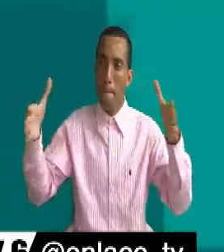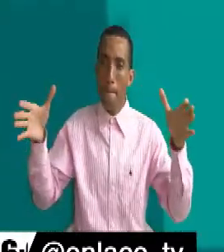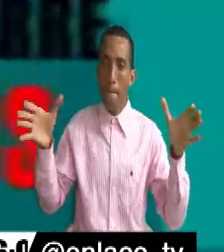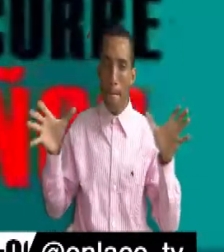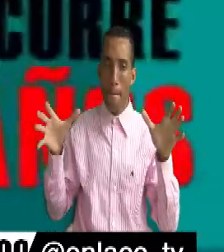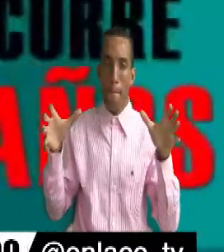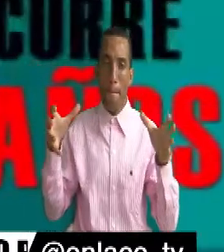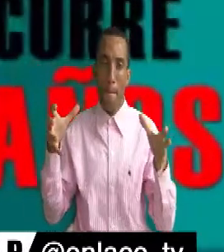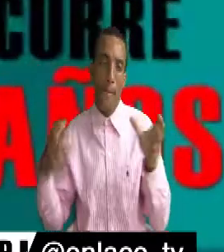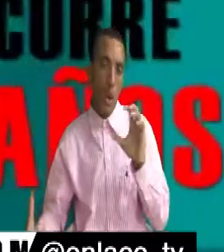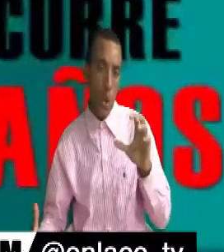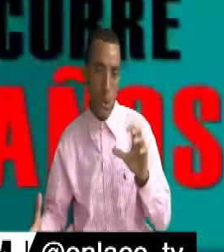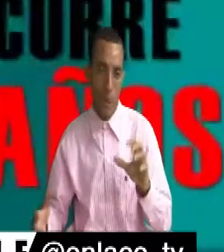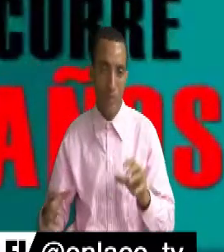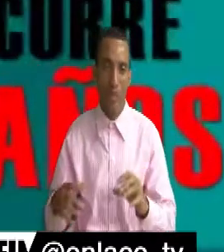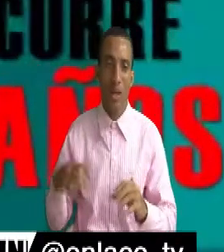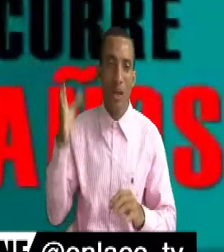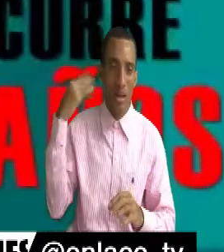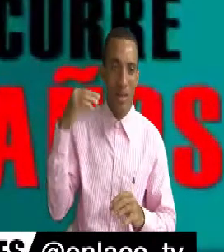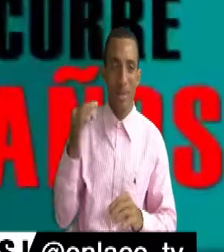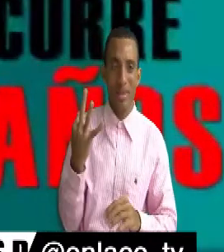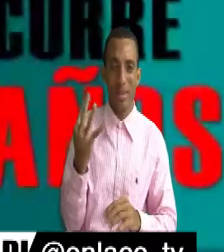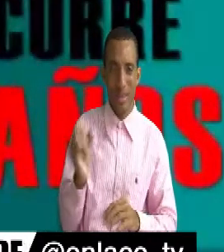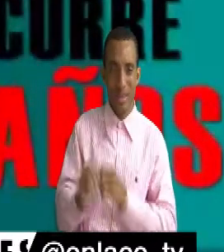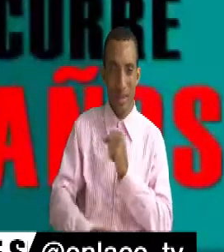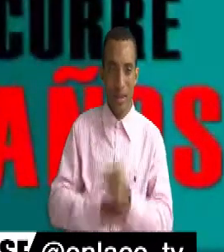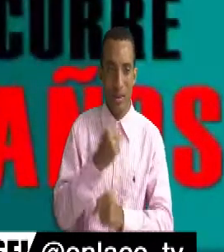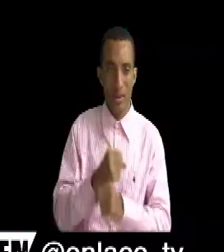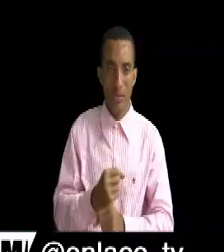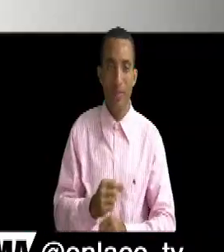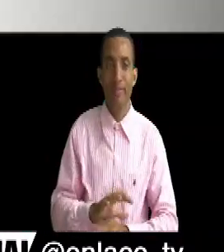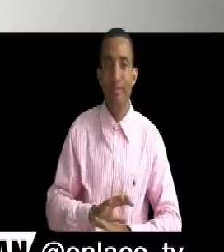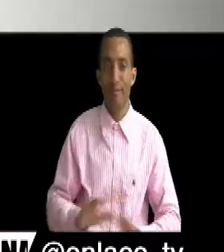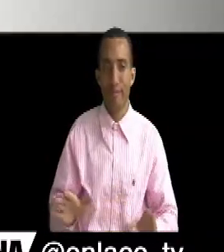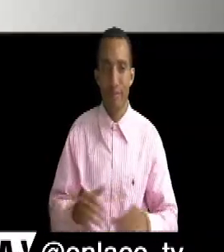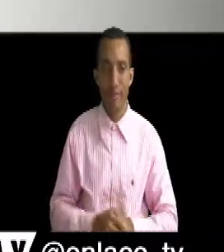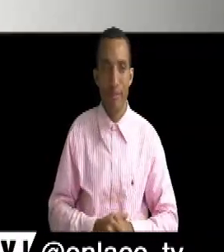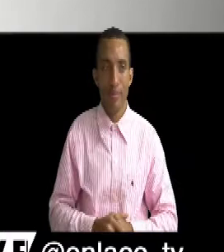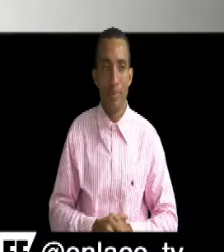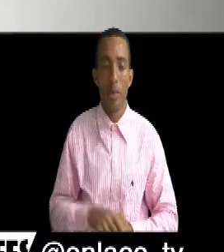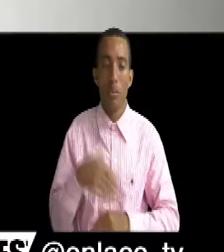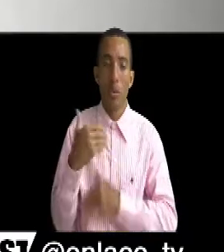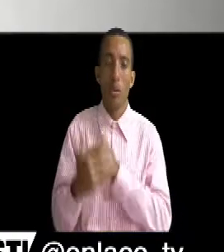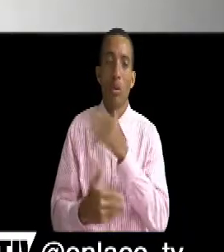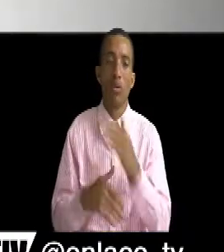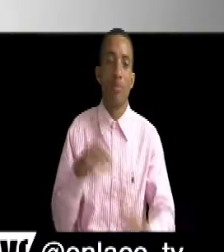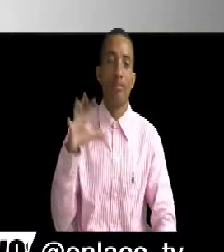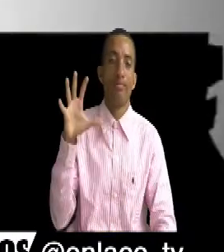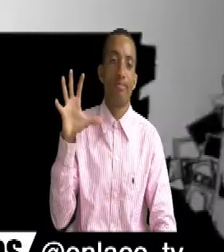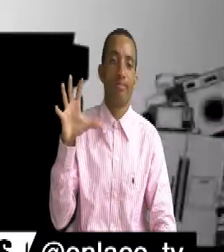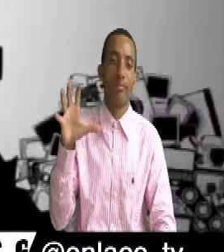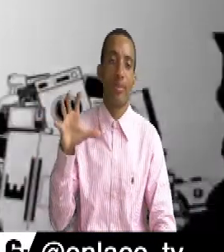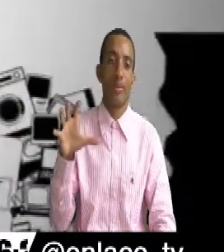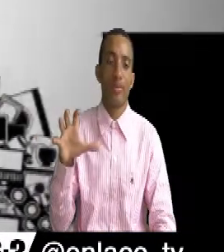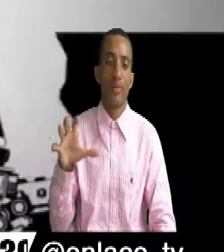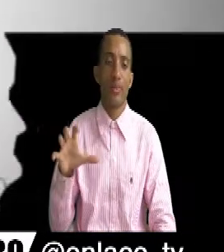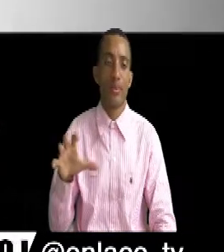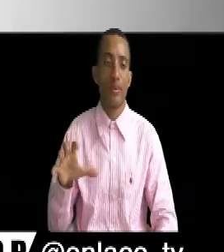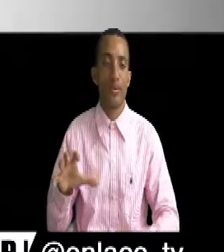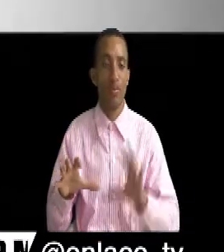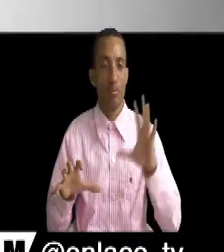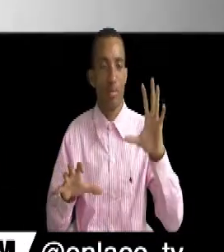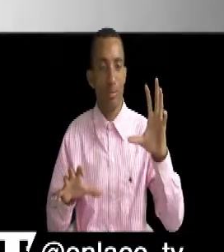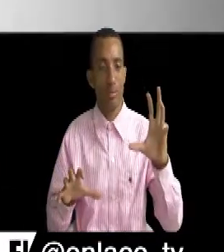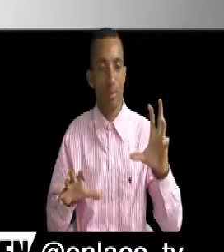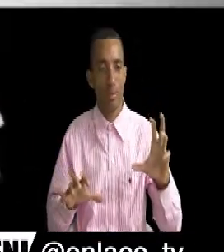las cargas de crudo causaban en 30 años, hoy está sucediendo en 3 años. Vamos chatarrizando nuestra refinería de tanque en tanque, de planta en planta, hasta